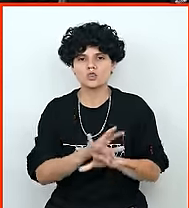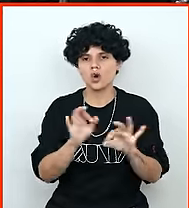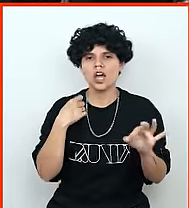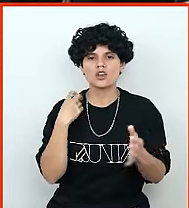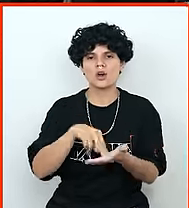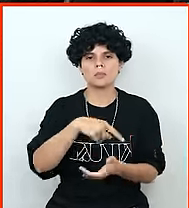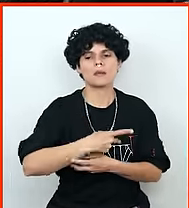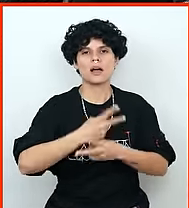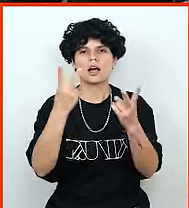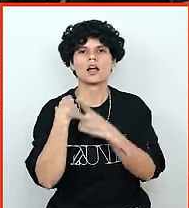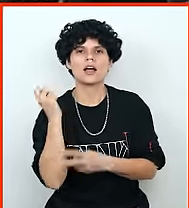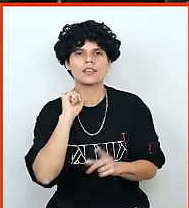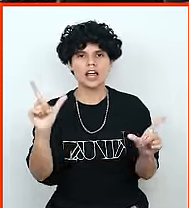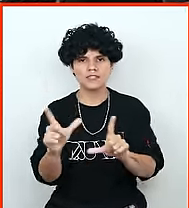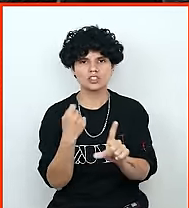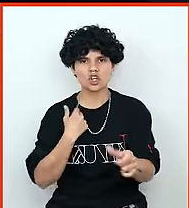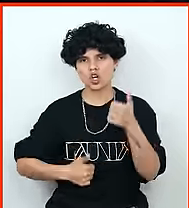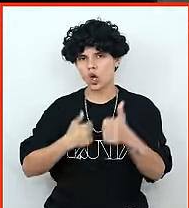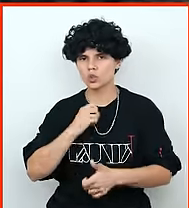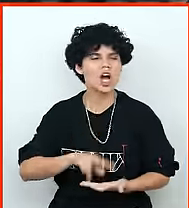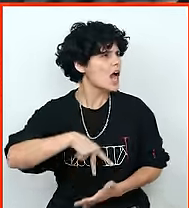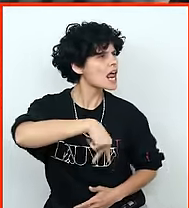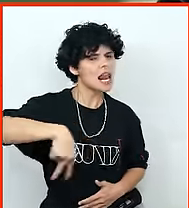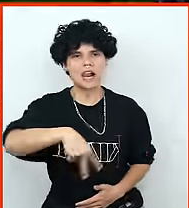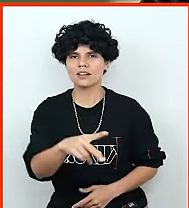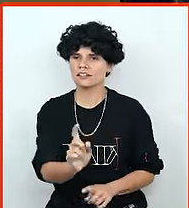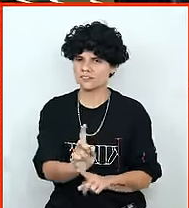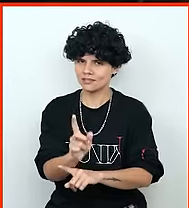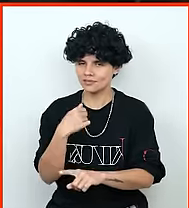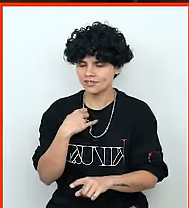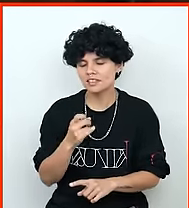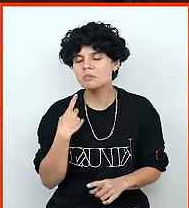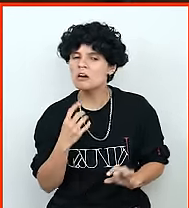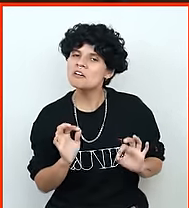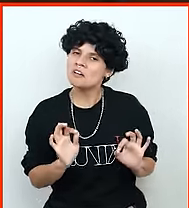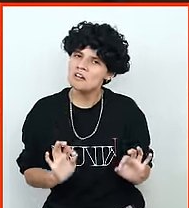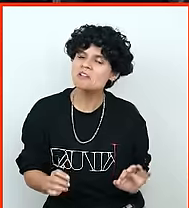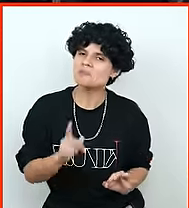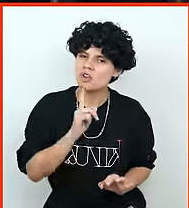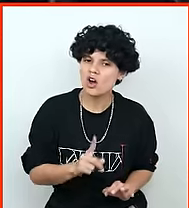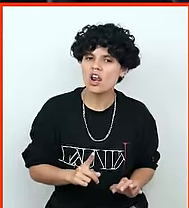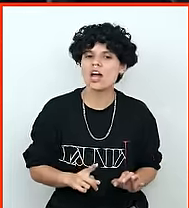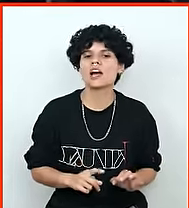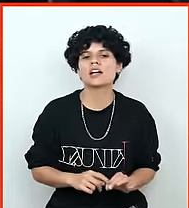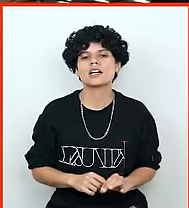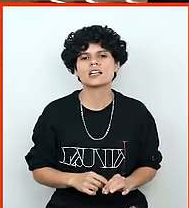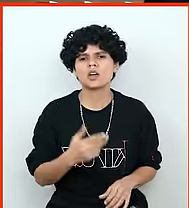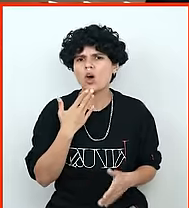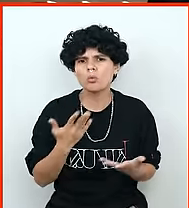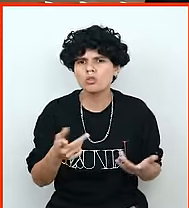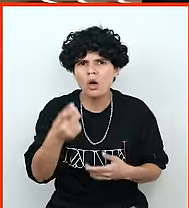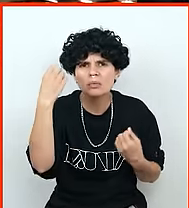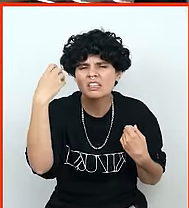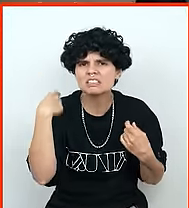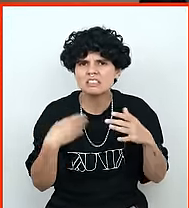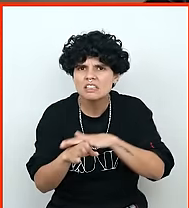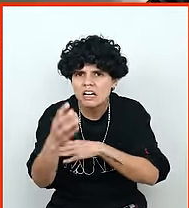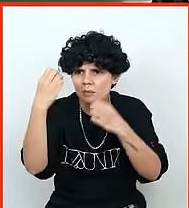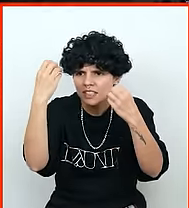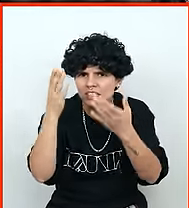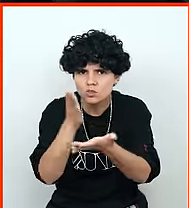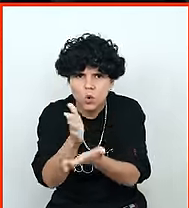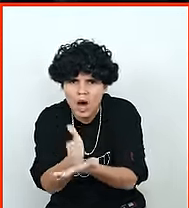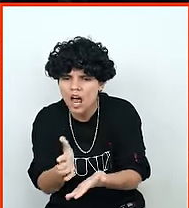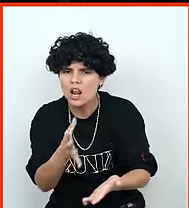No va a pegarme el show en bailando por un sueño. No, pero... Pero no, me defiendo. Oye, ¿y aprendiste? ¿Fuiste a una escuela la weá,